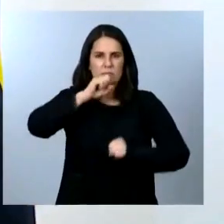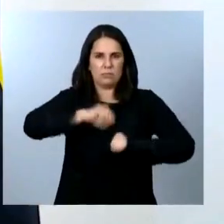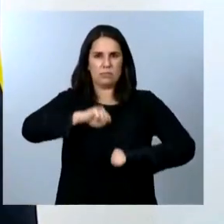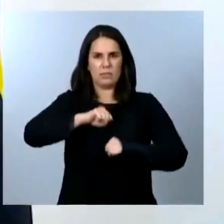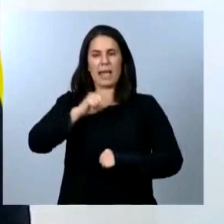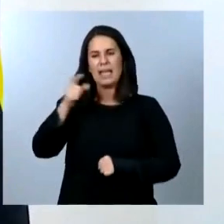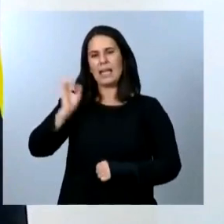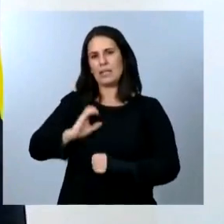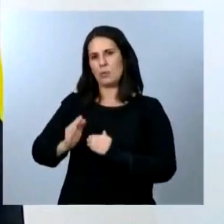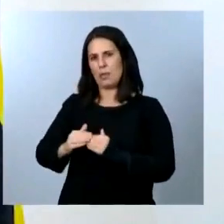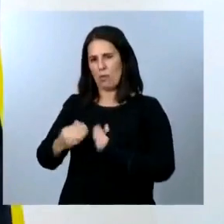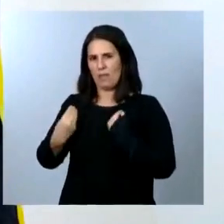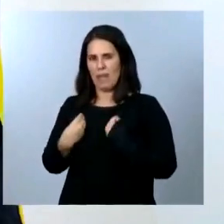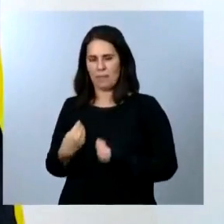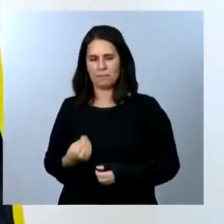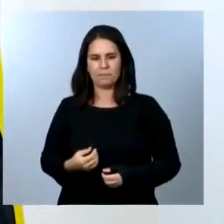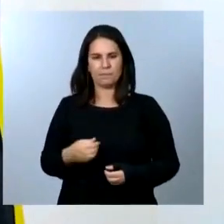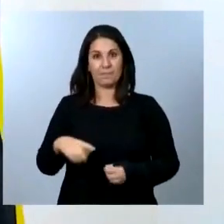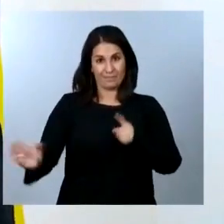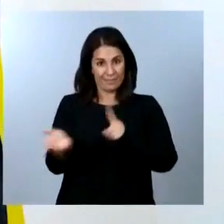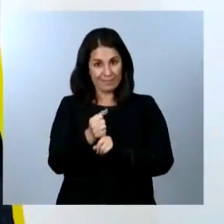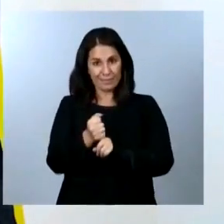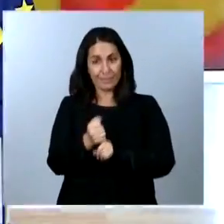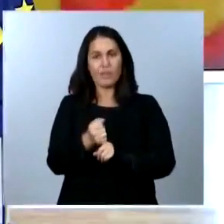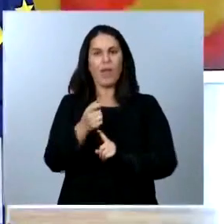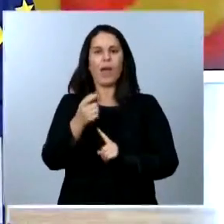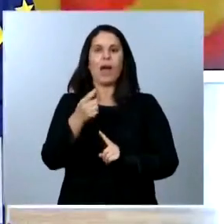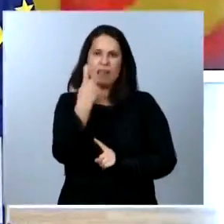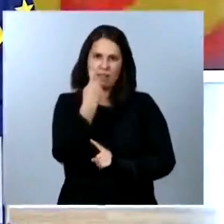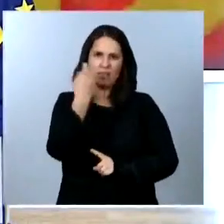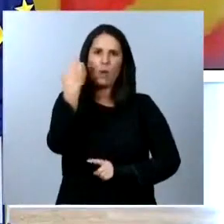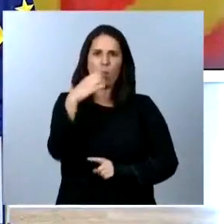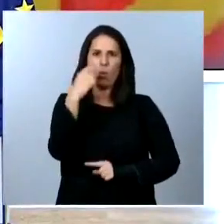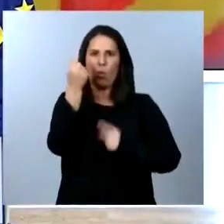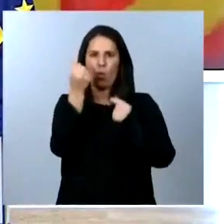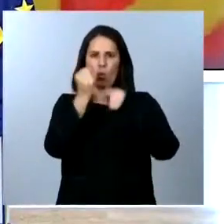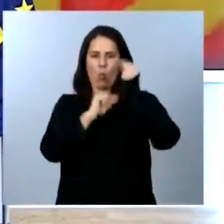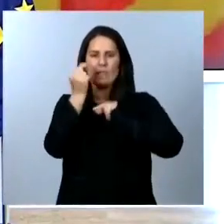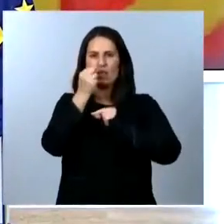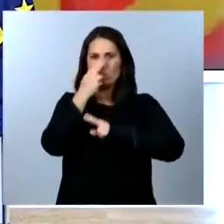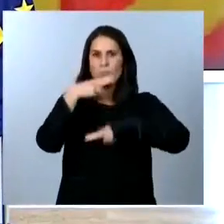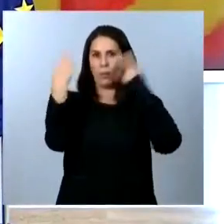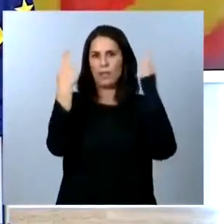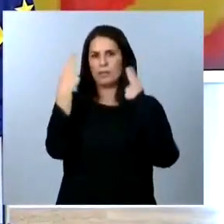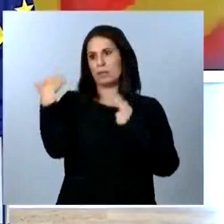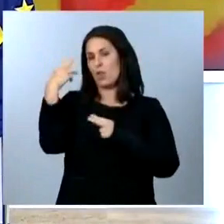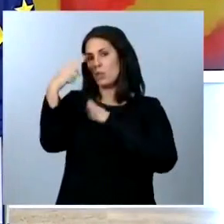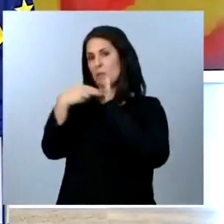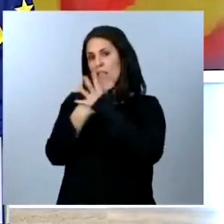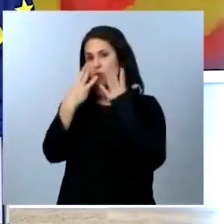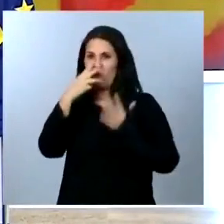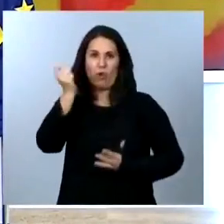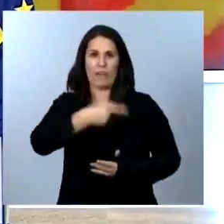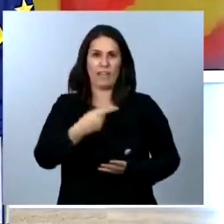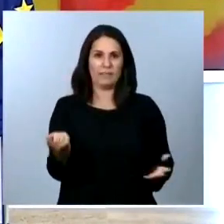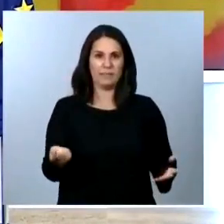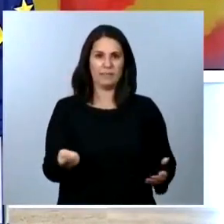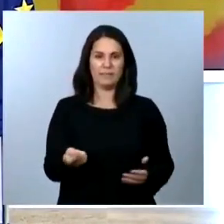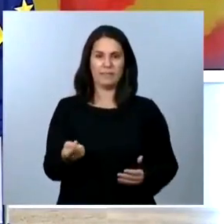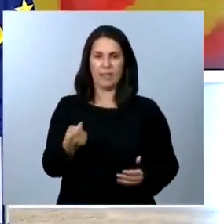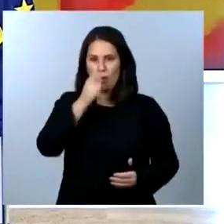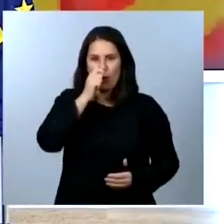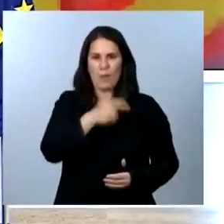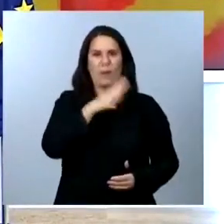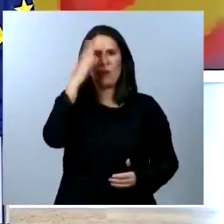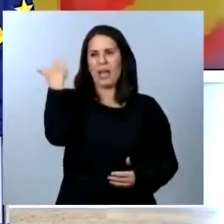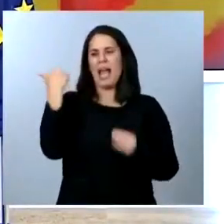lograrlo necesitamos unas nuevas cuentas públicas. No sirven las cuentas del año 2018, ya no solamente porque fueron elaboradas por un